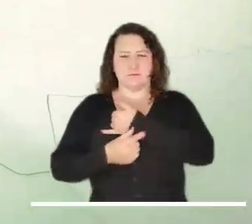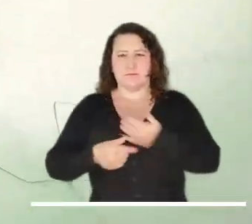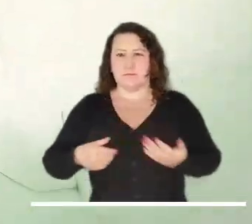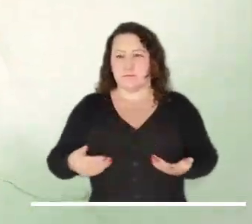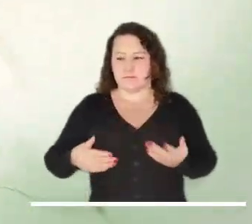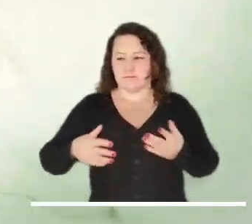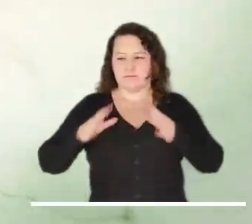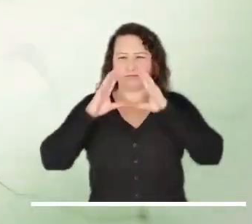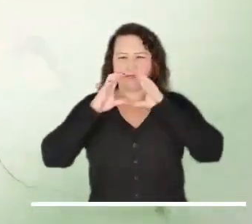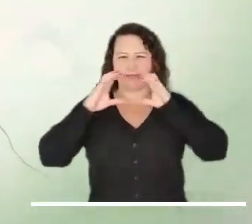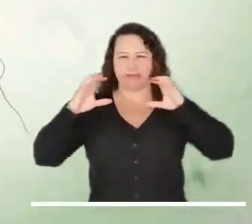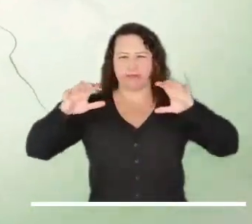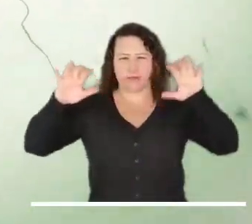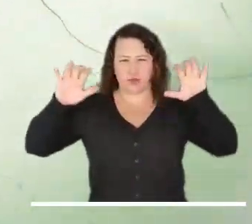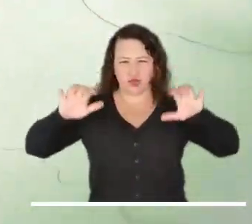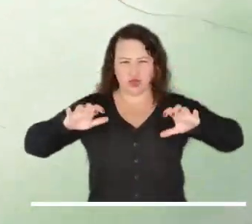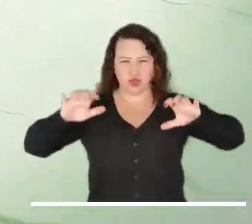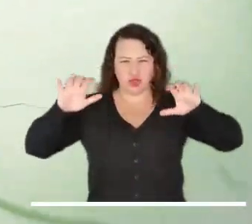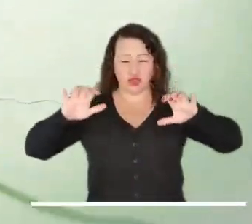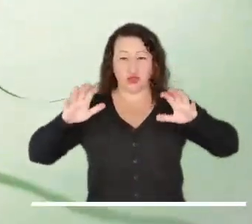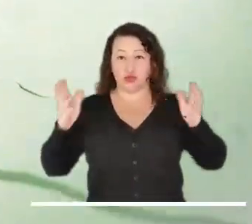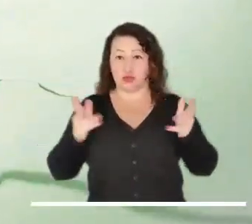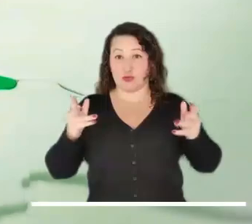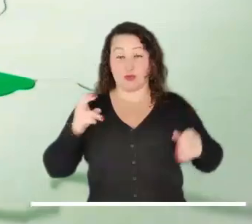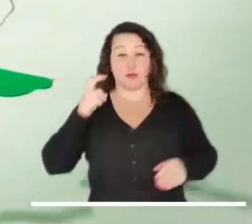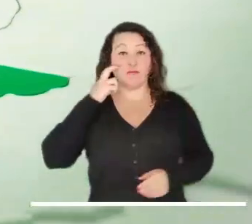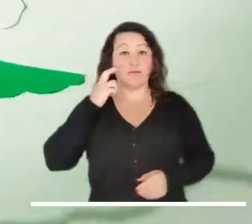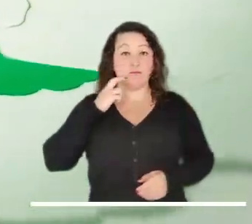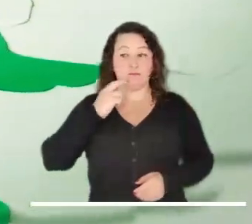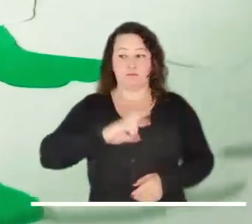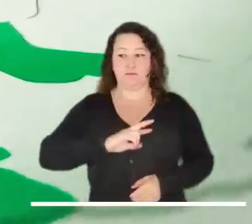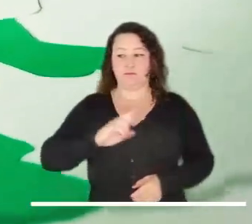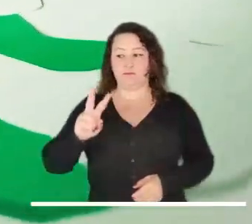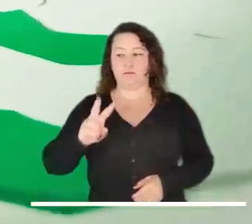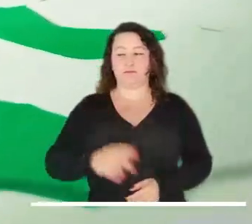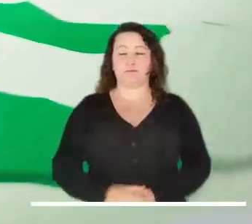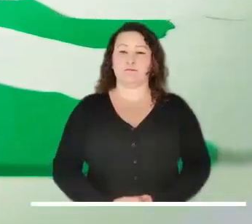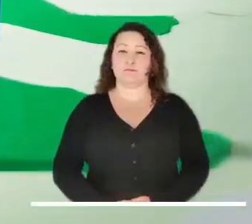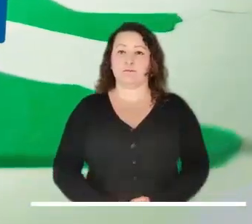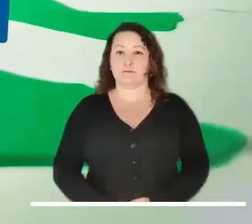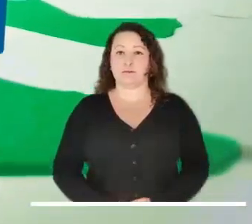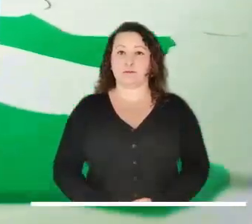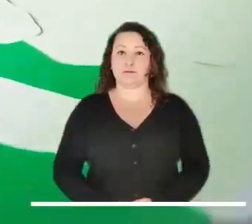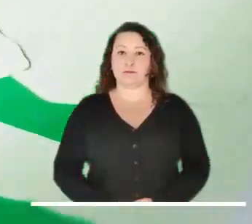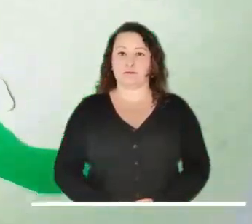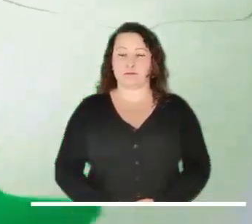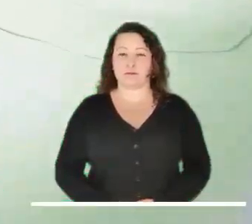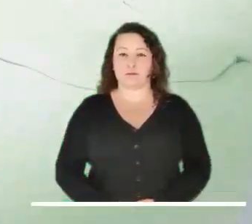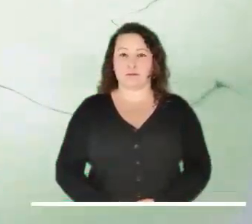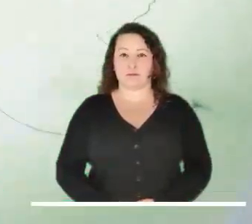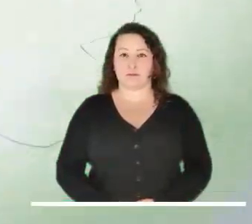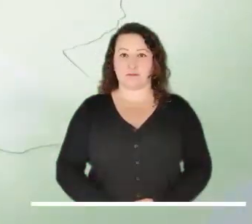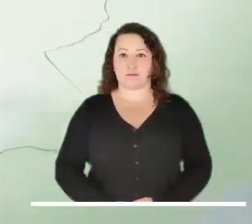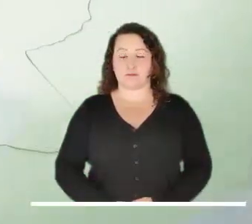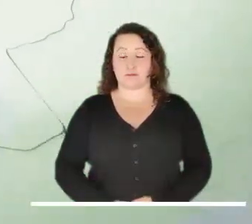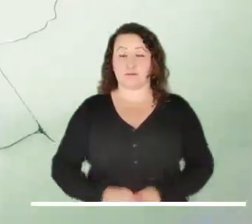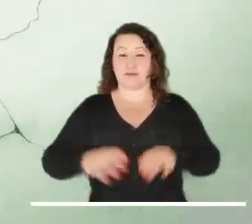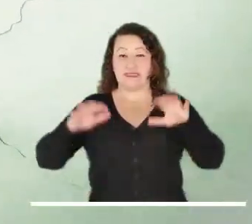pacífica se advierten condiciones nubladas y lluviosas, particularmente en los departamentos de Chocó y Valle del Cauca.